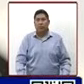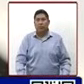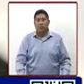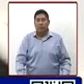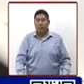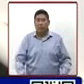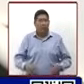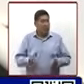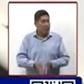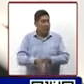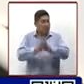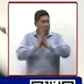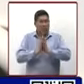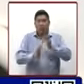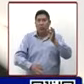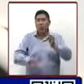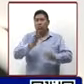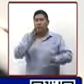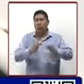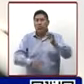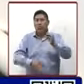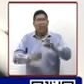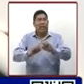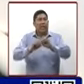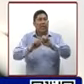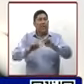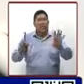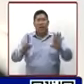No justicia, porque nadie merece